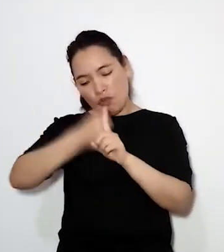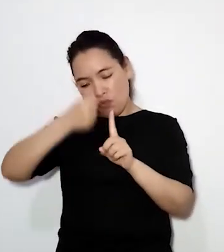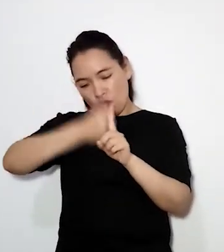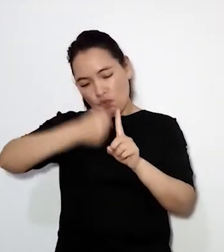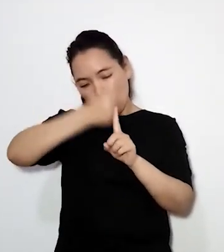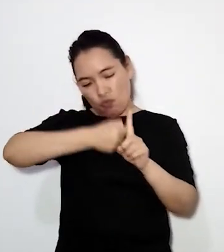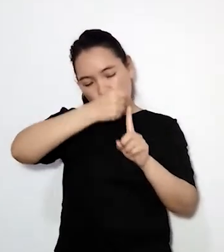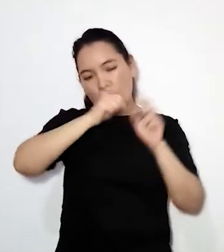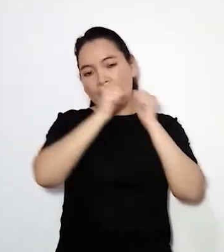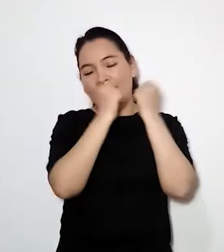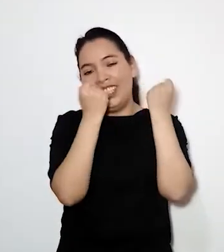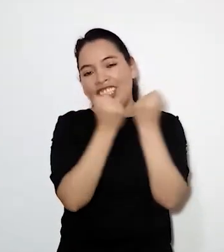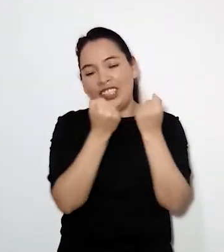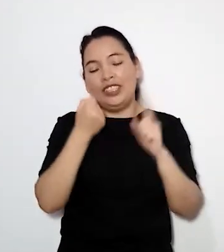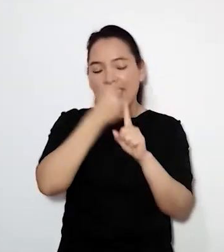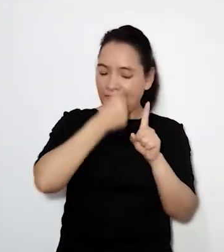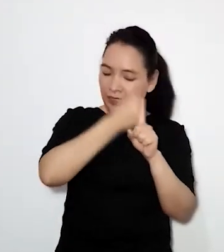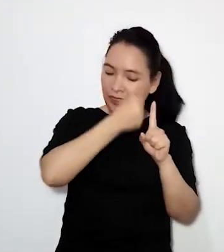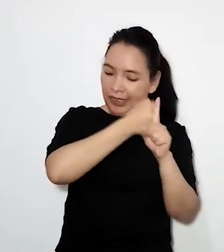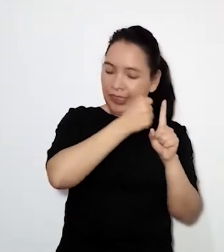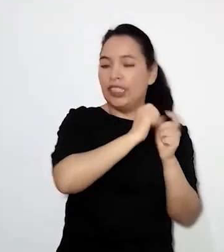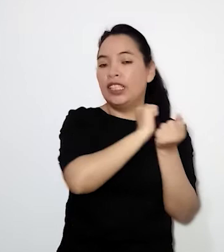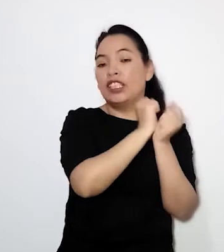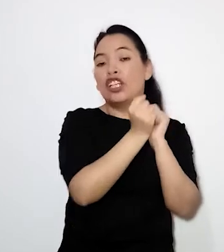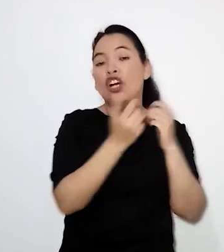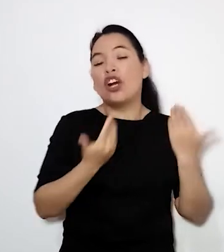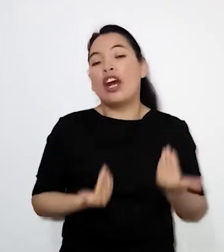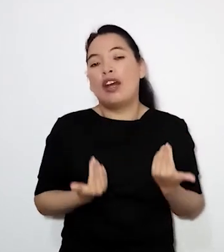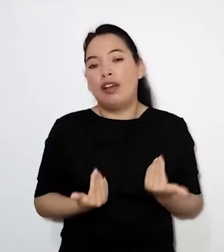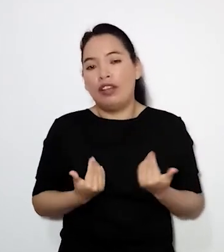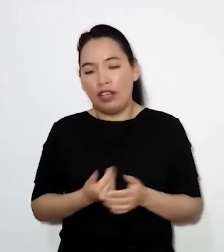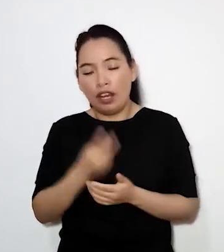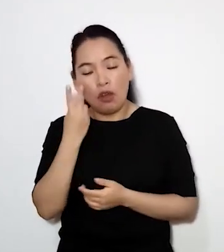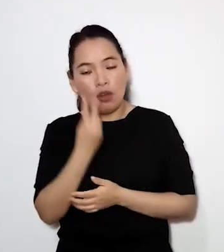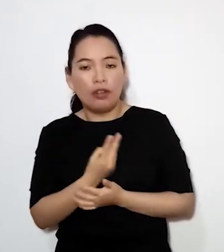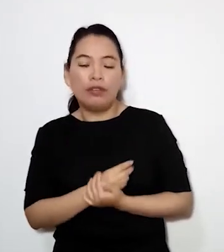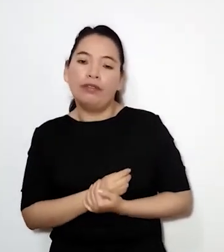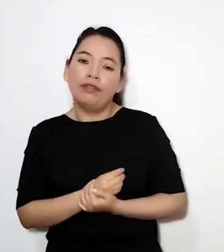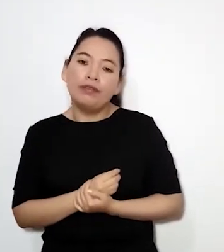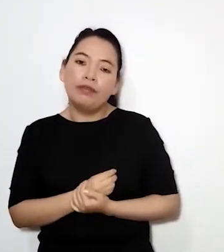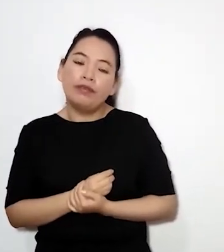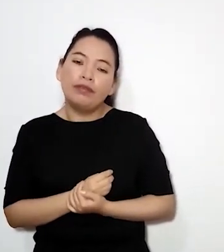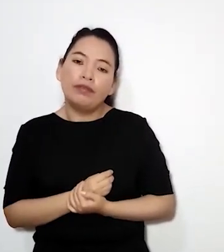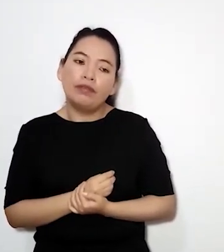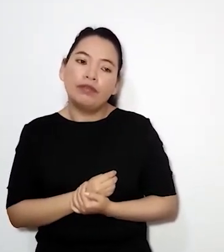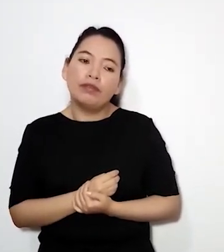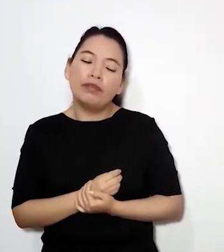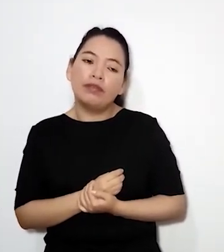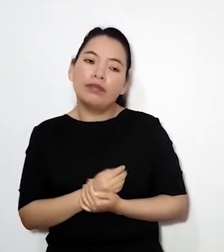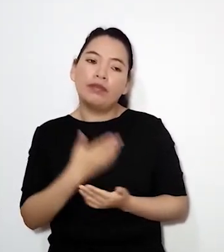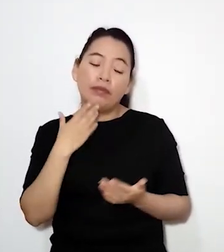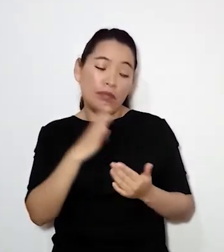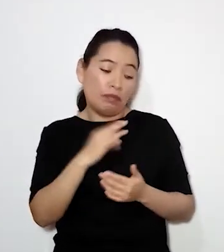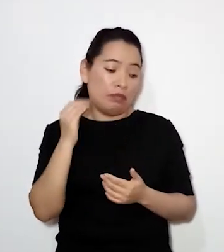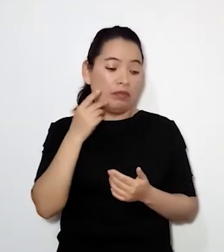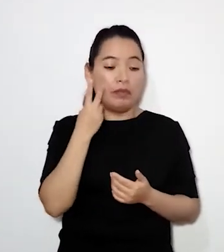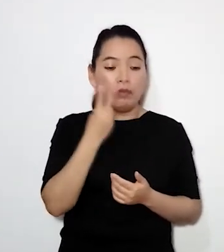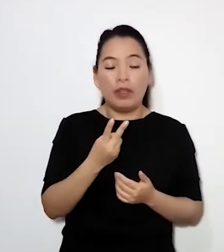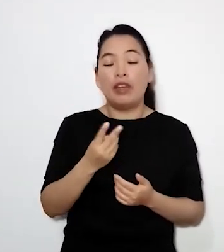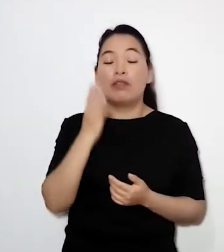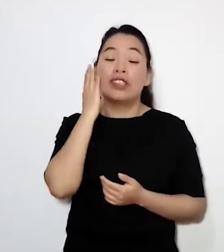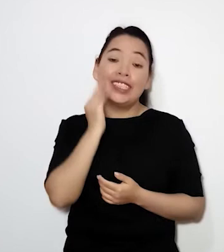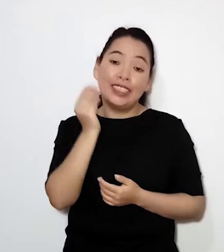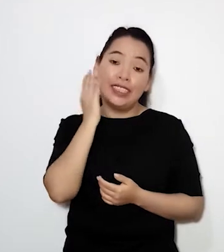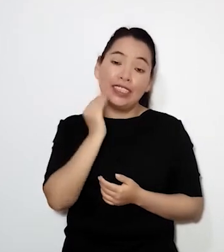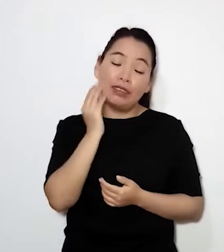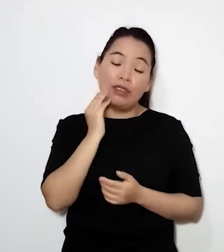estos cambios que podemos ver hoy. Entonces, y la experiencia nos muestra que es